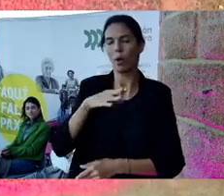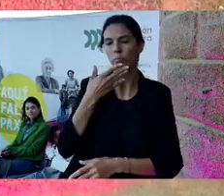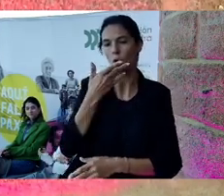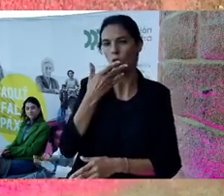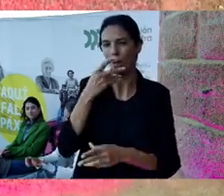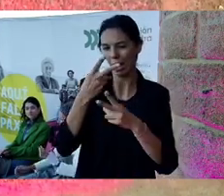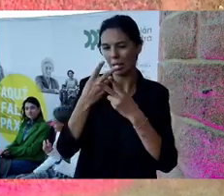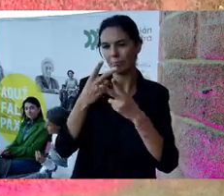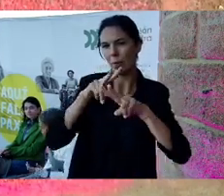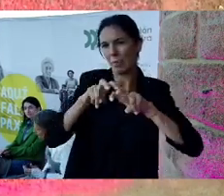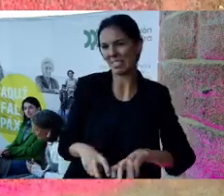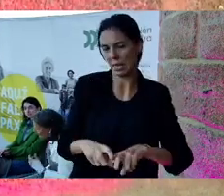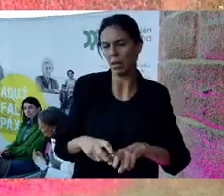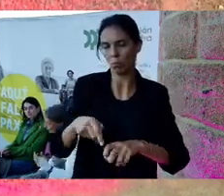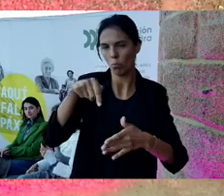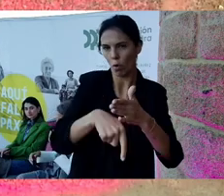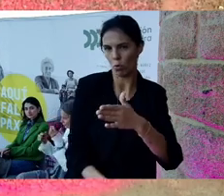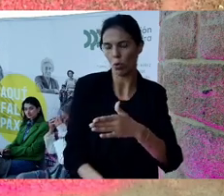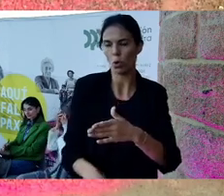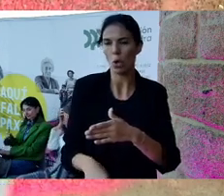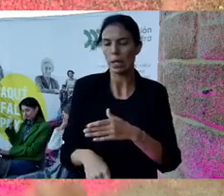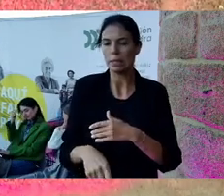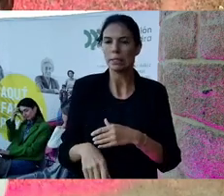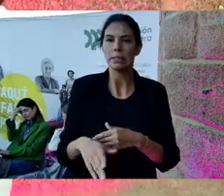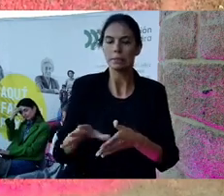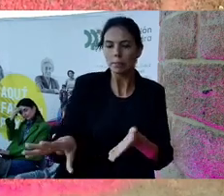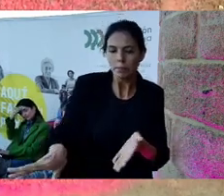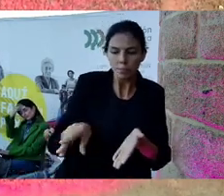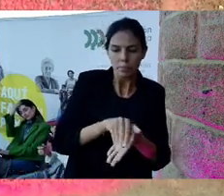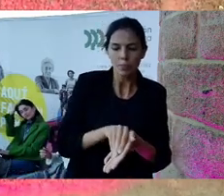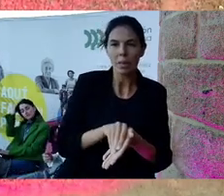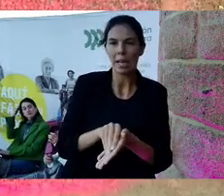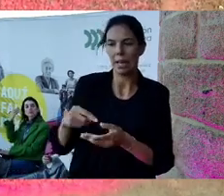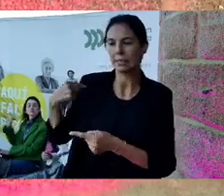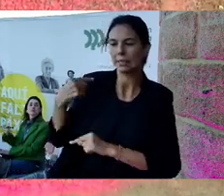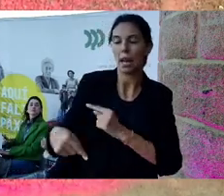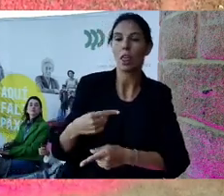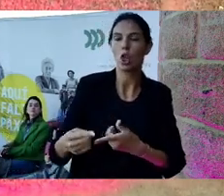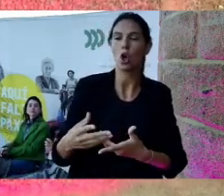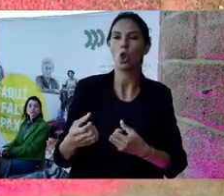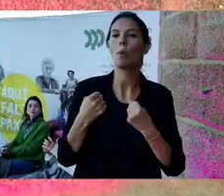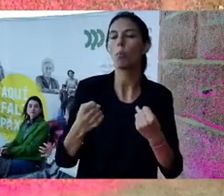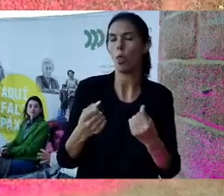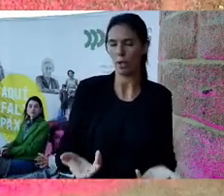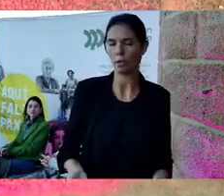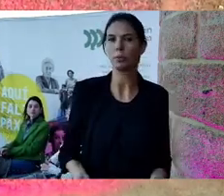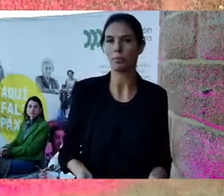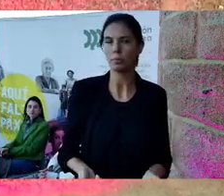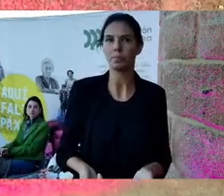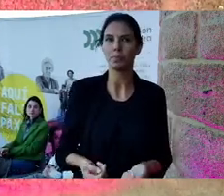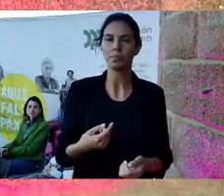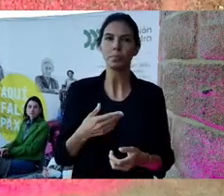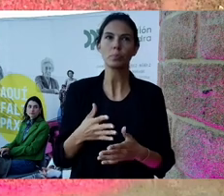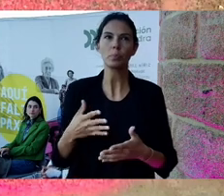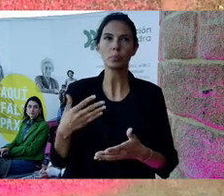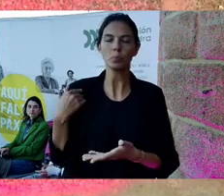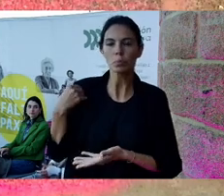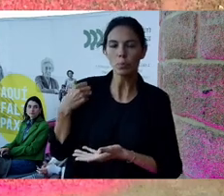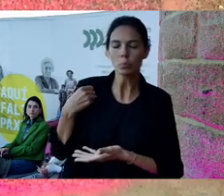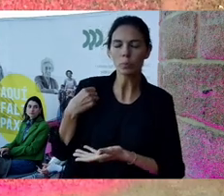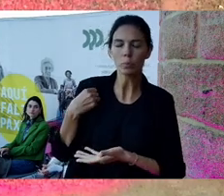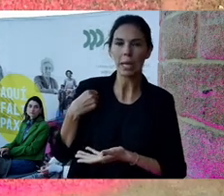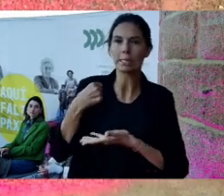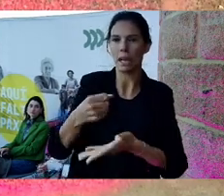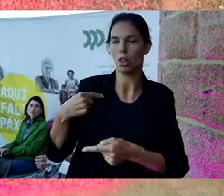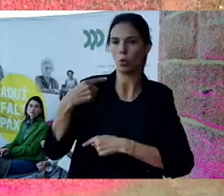profundidad, que curiosamente yo creo que recoge mucho la tradición del poder espiritual, matriarcal,